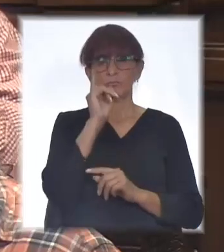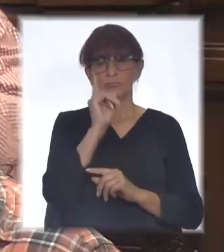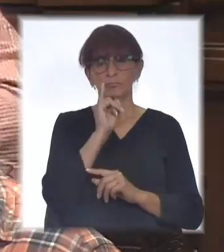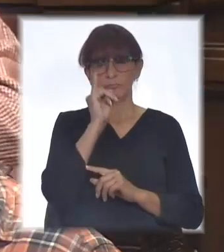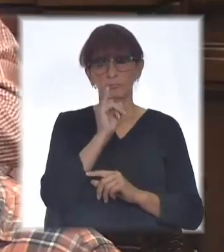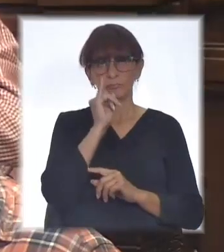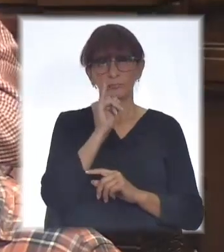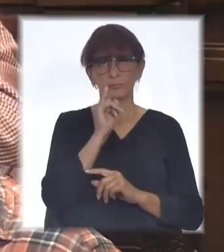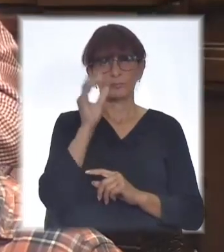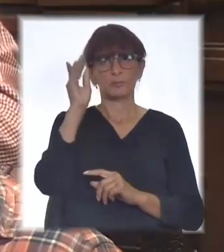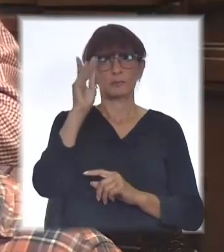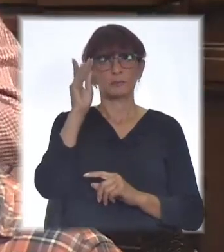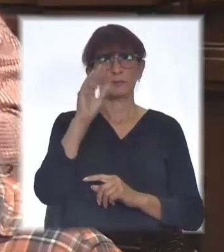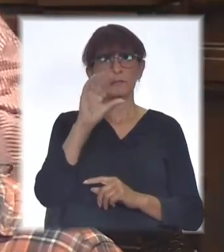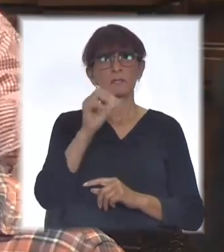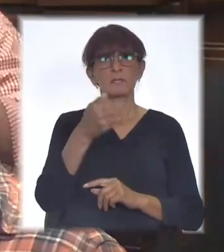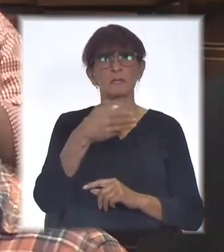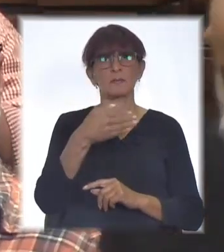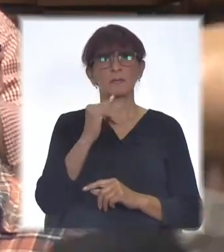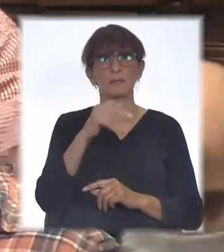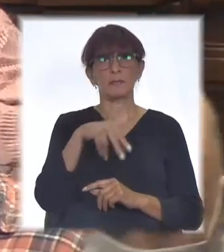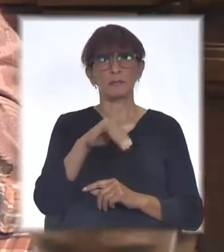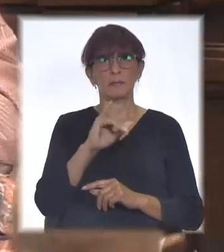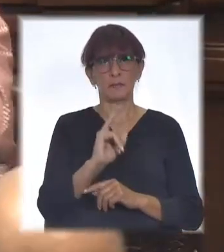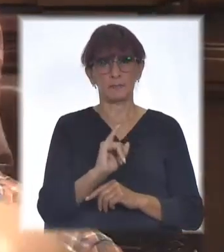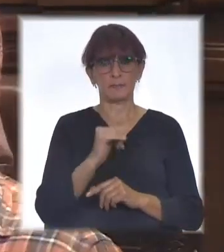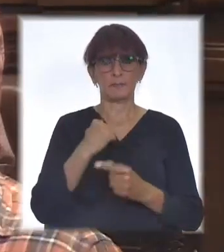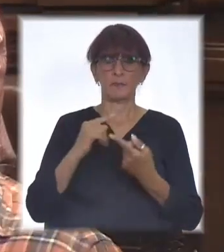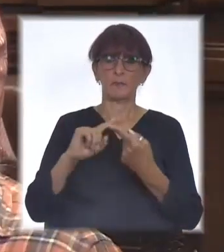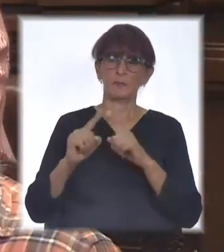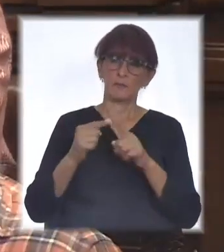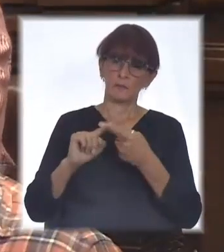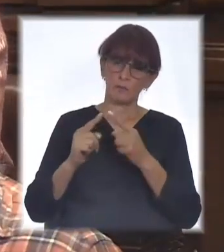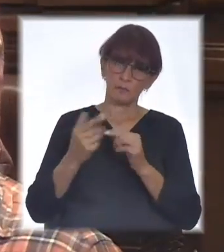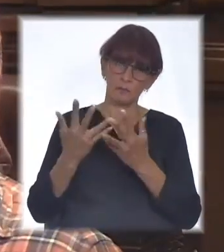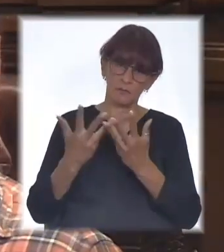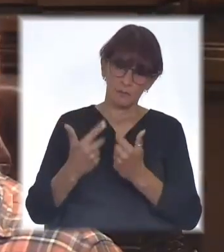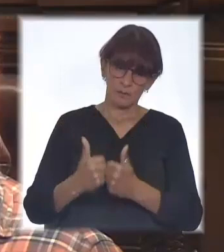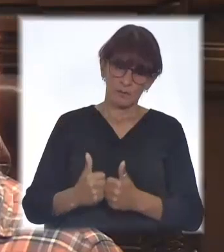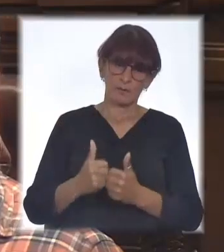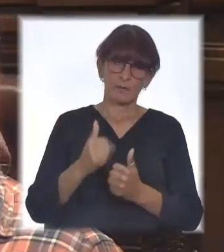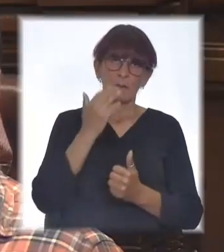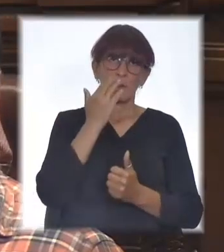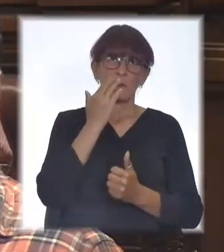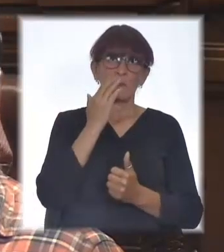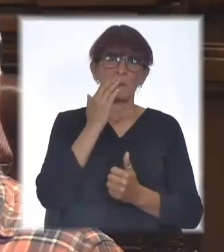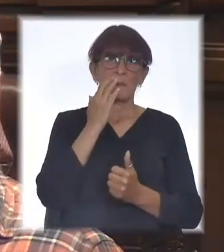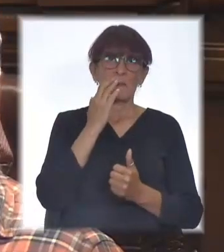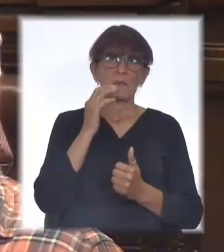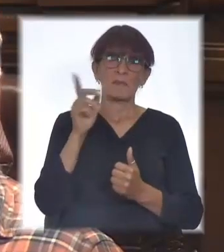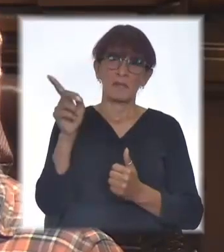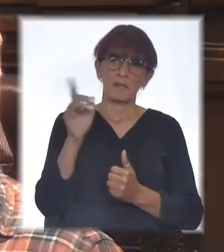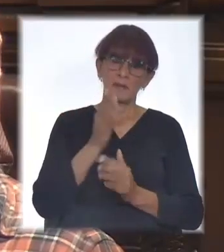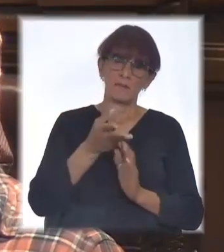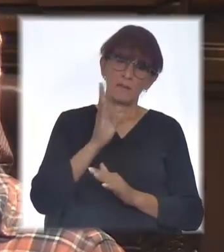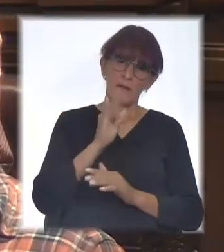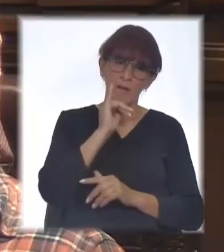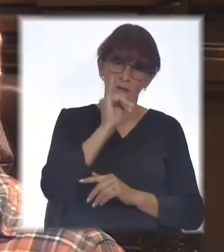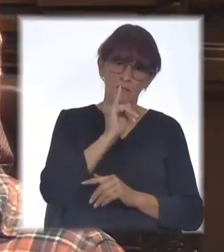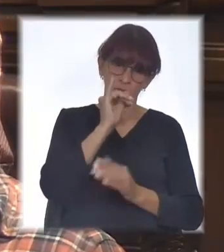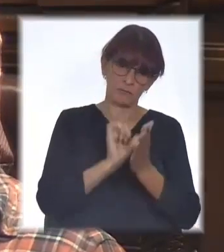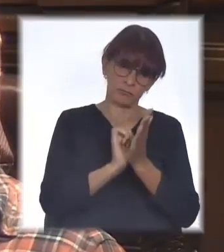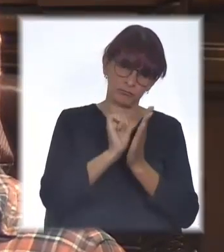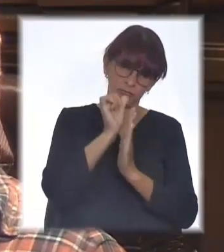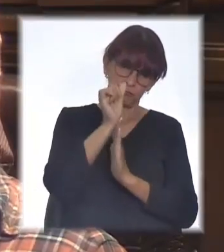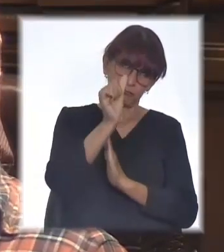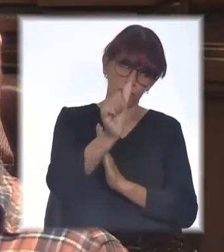manifestado el diputado saben y coordinamos con el diputado savini él iba a hablar de idea vilariño